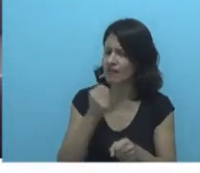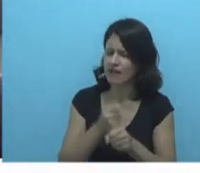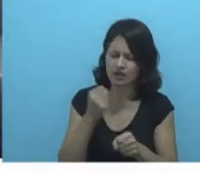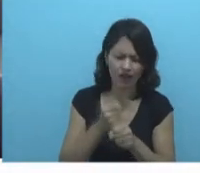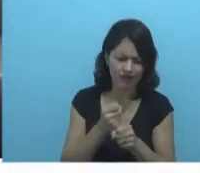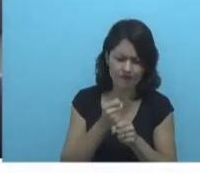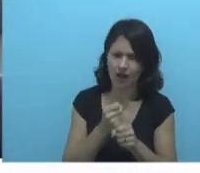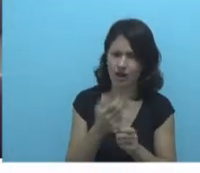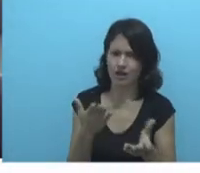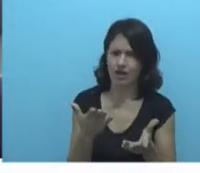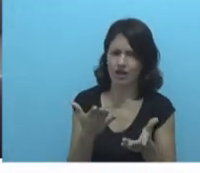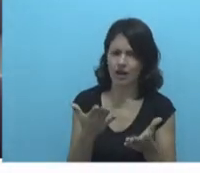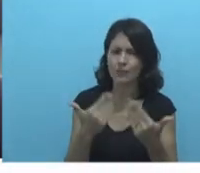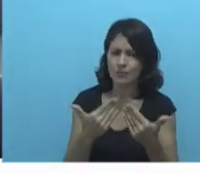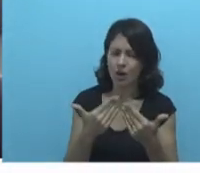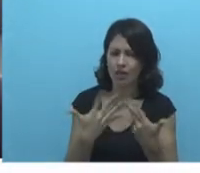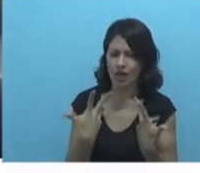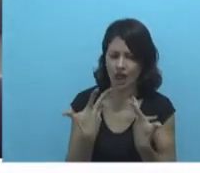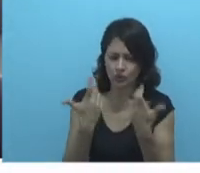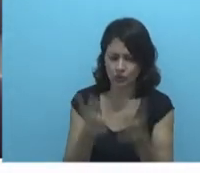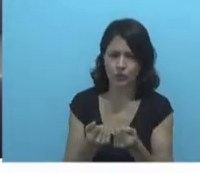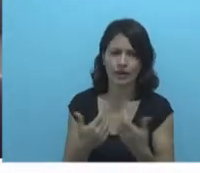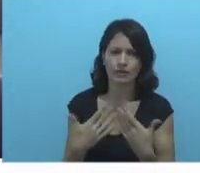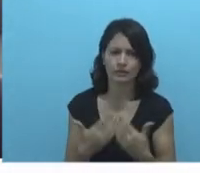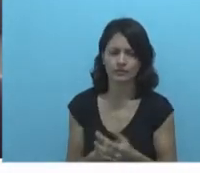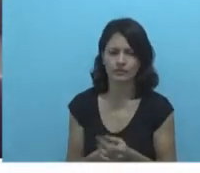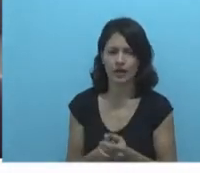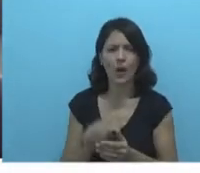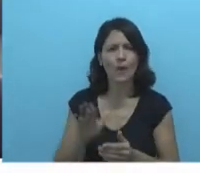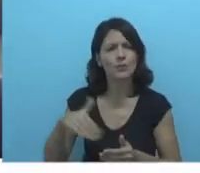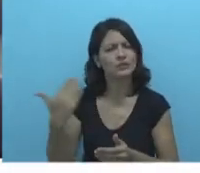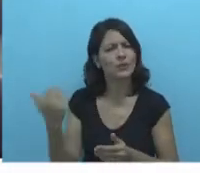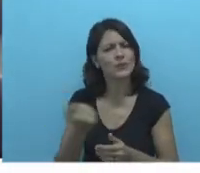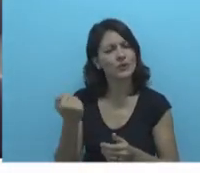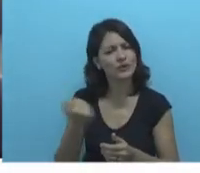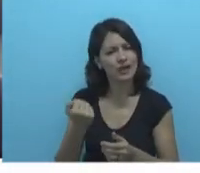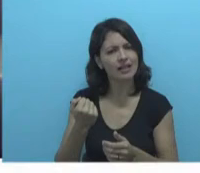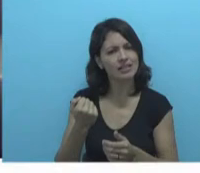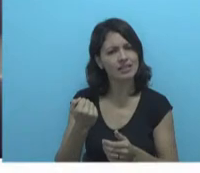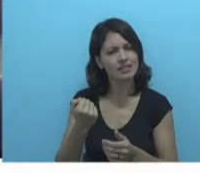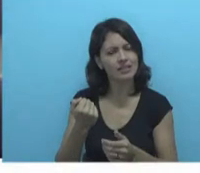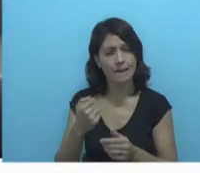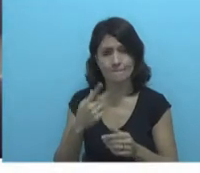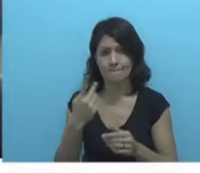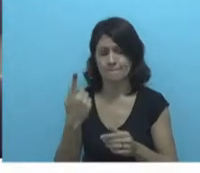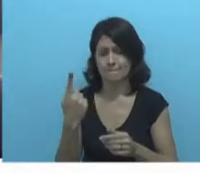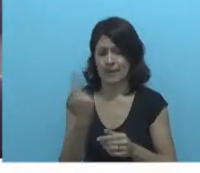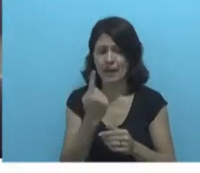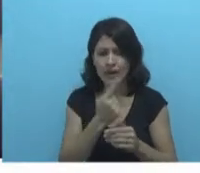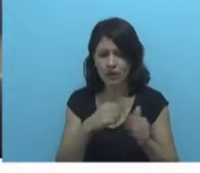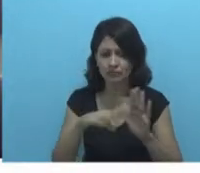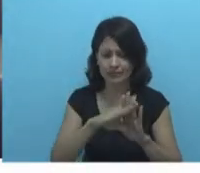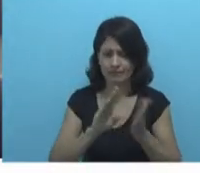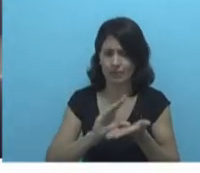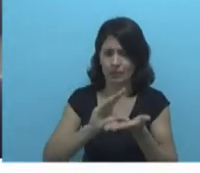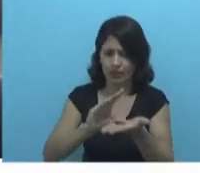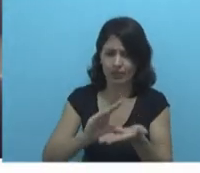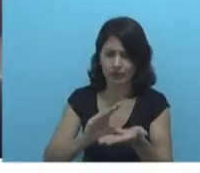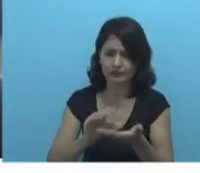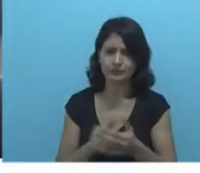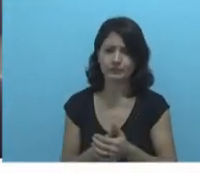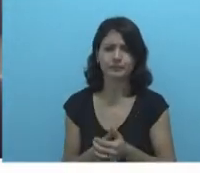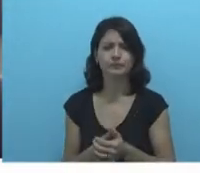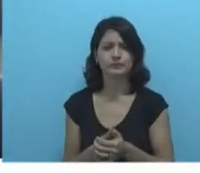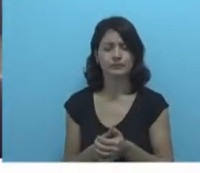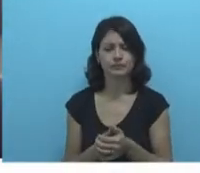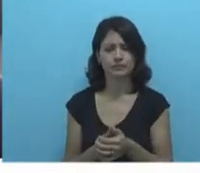actual, creo que es prioritario destinar los recursos de la provincia, destinar los recursos que están a